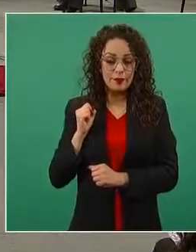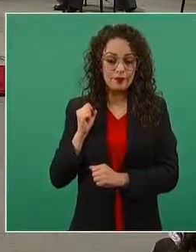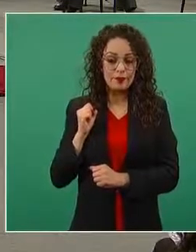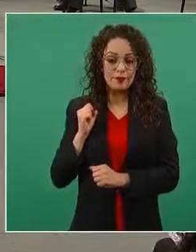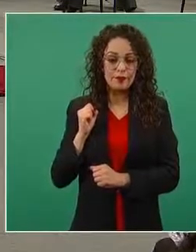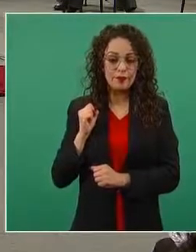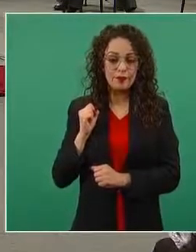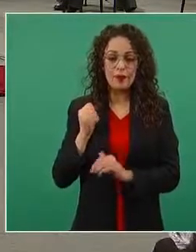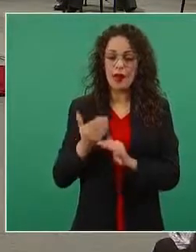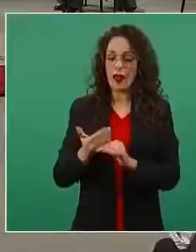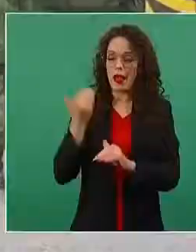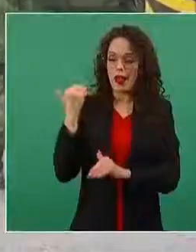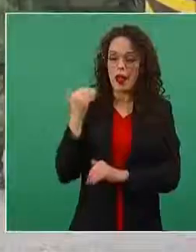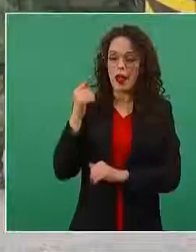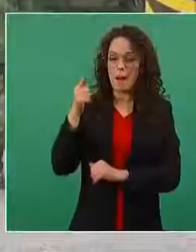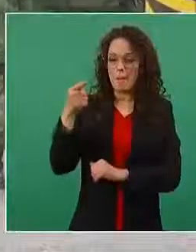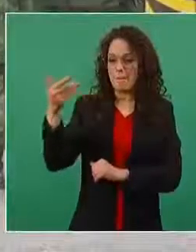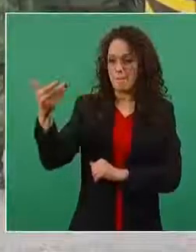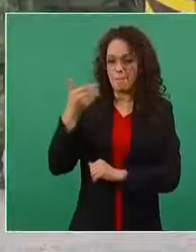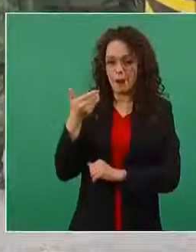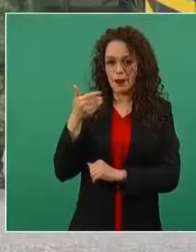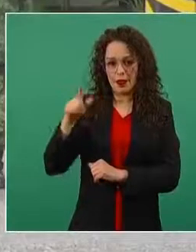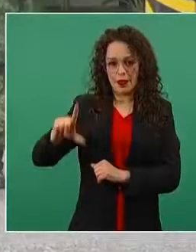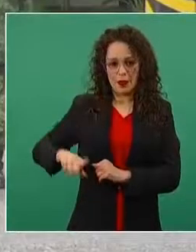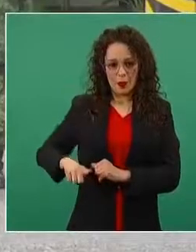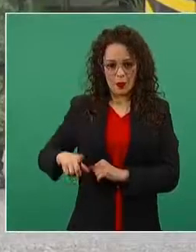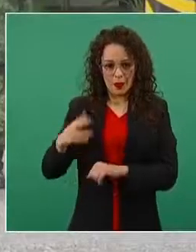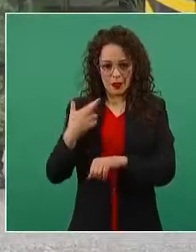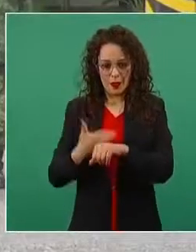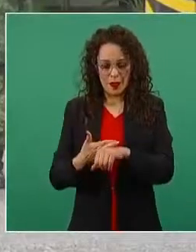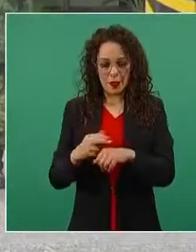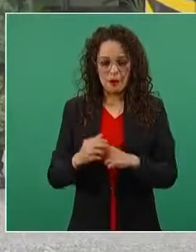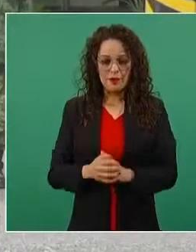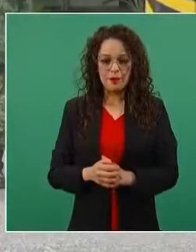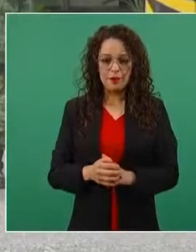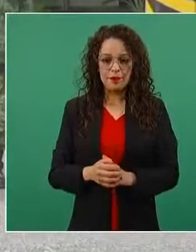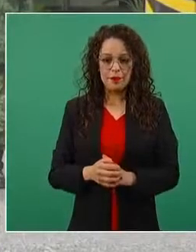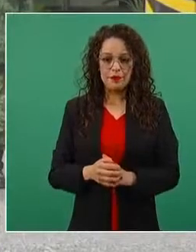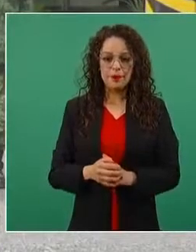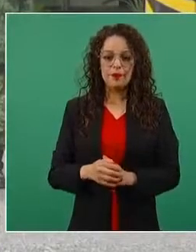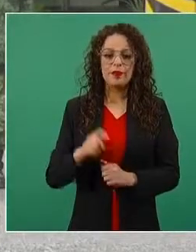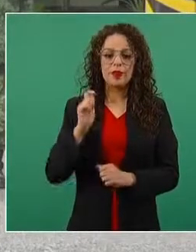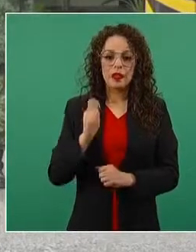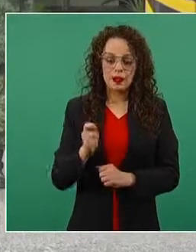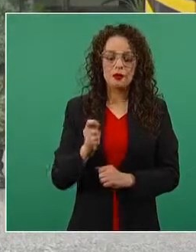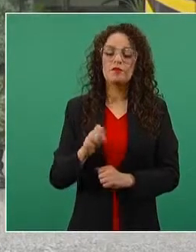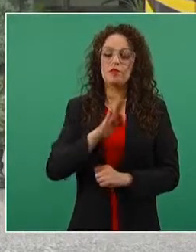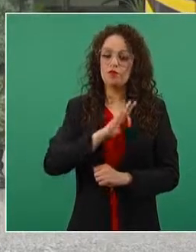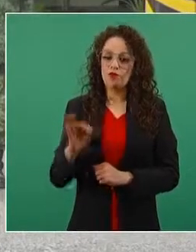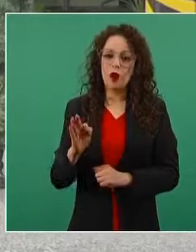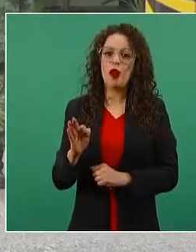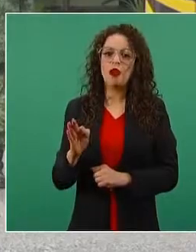estaba solicitando el gobernador Quirino, que se regrese a las clases